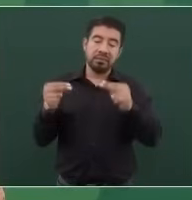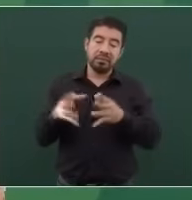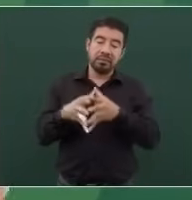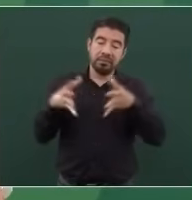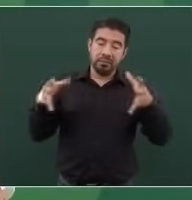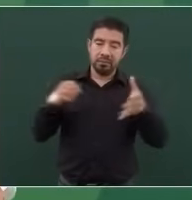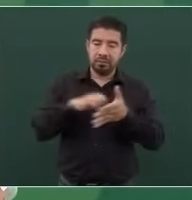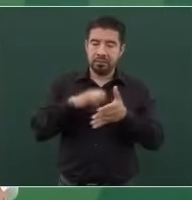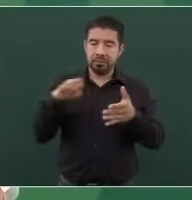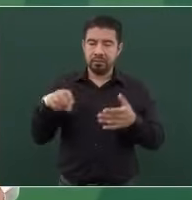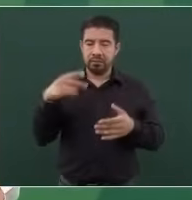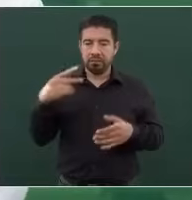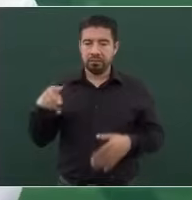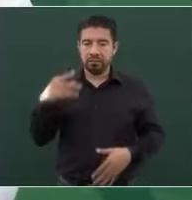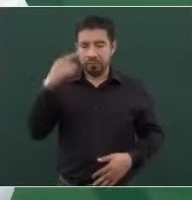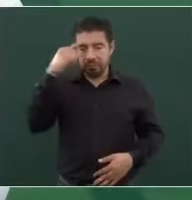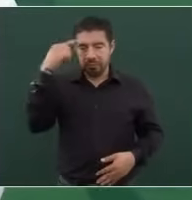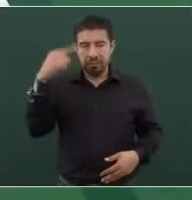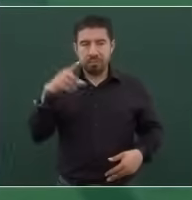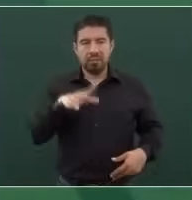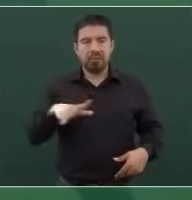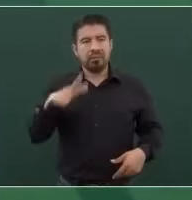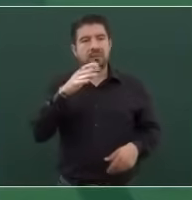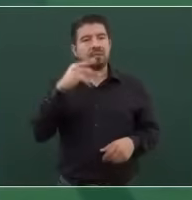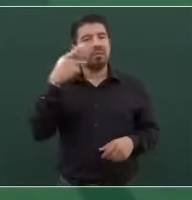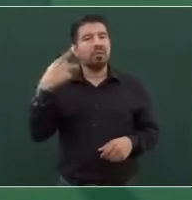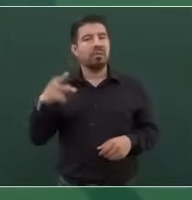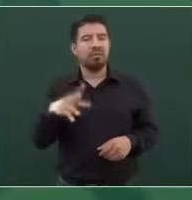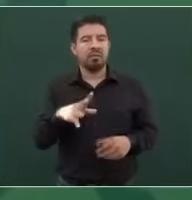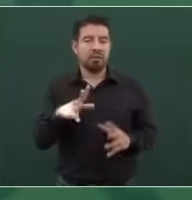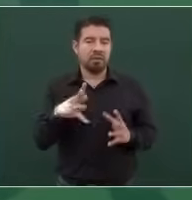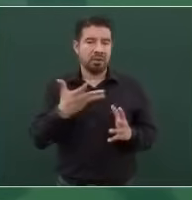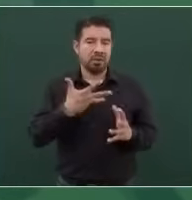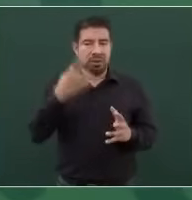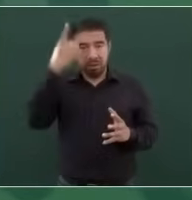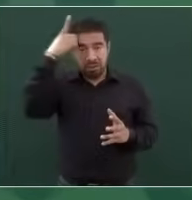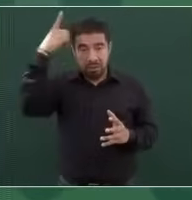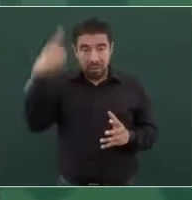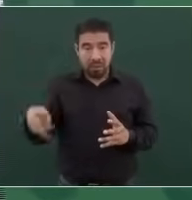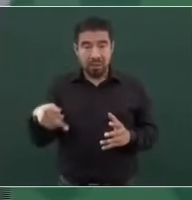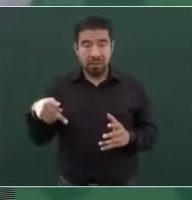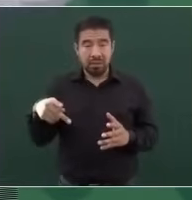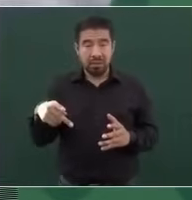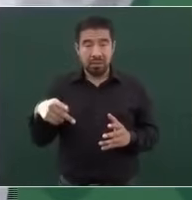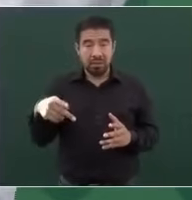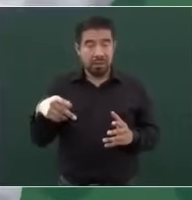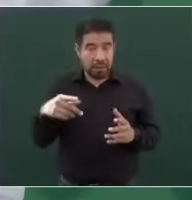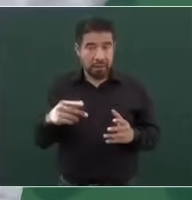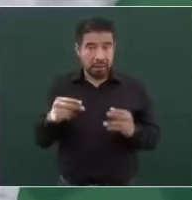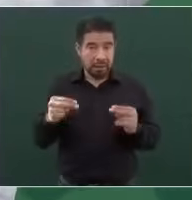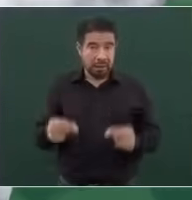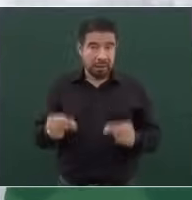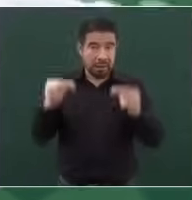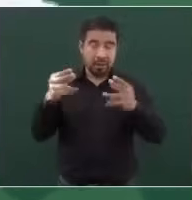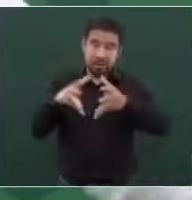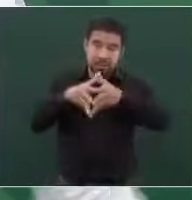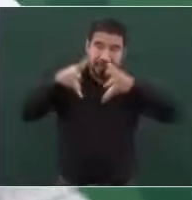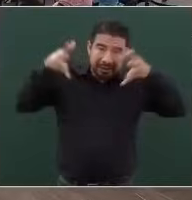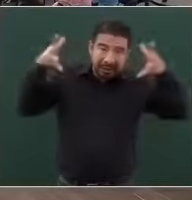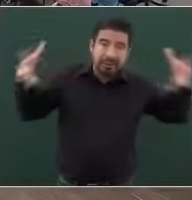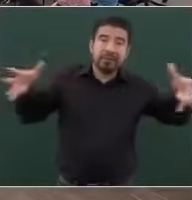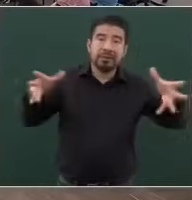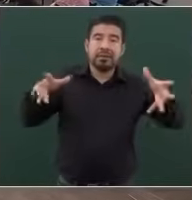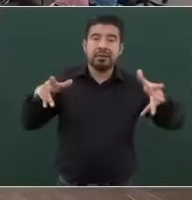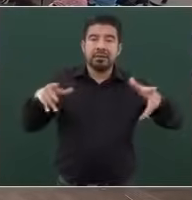un dueño de un medio de información de estos grandotes,